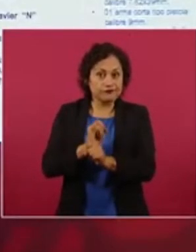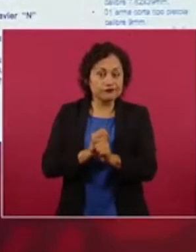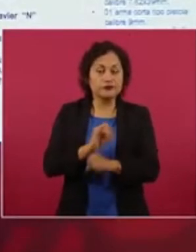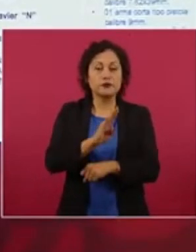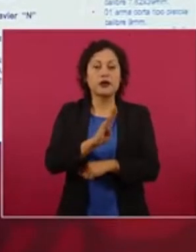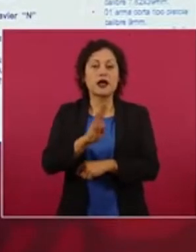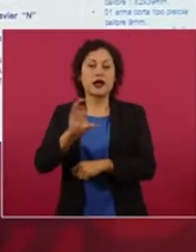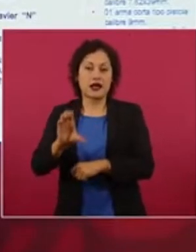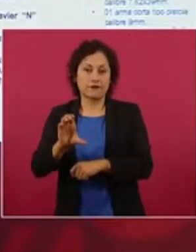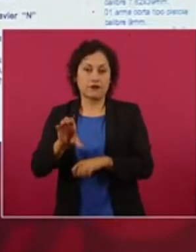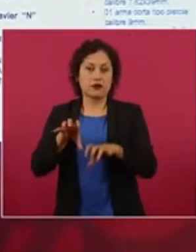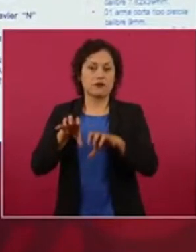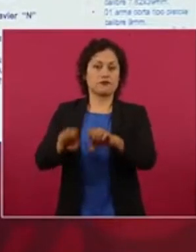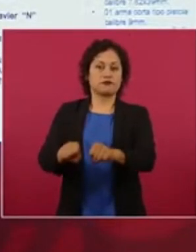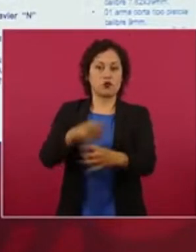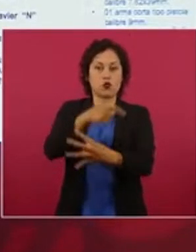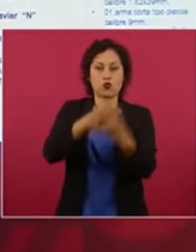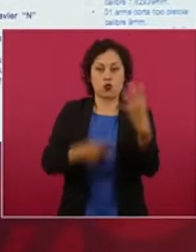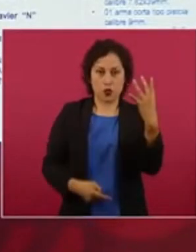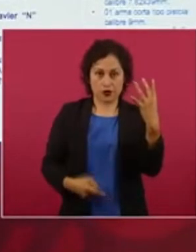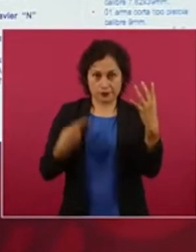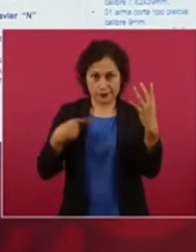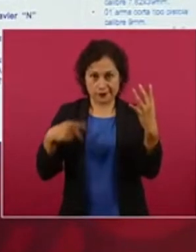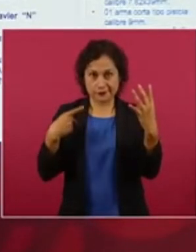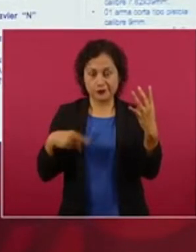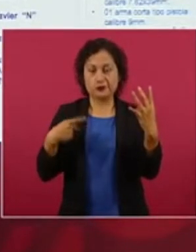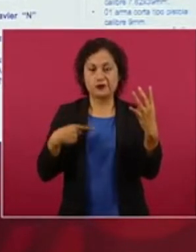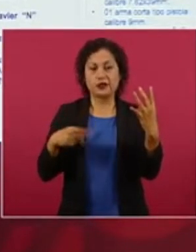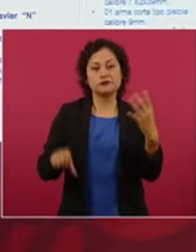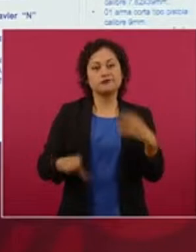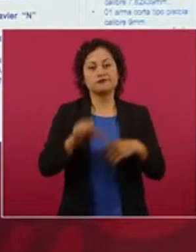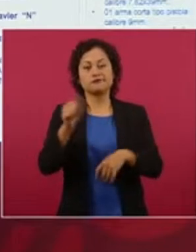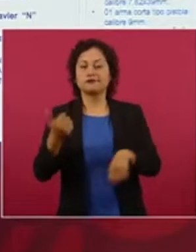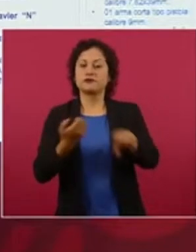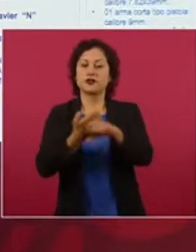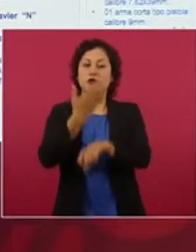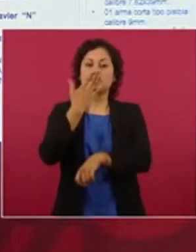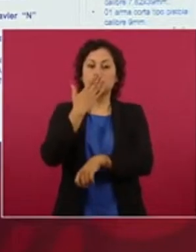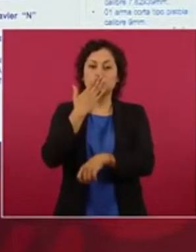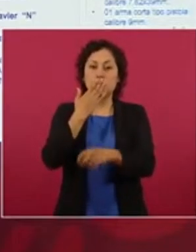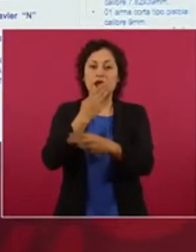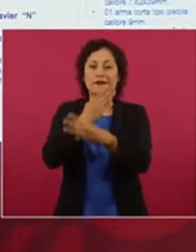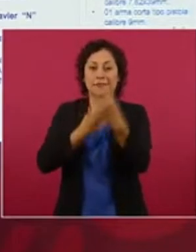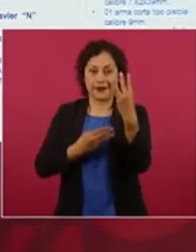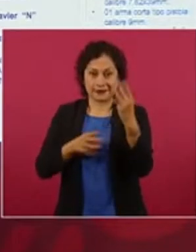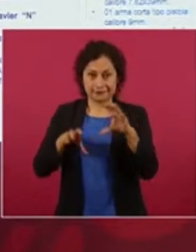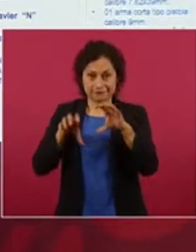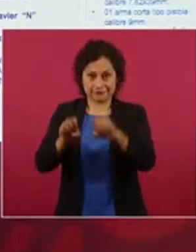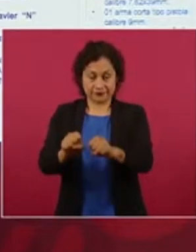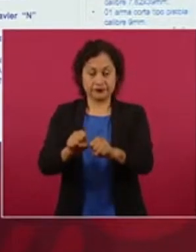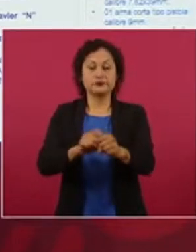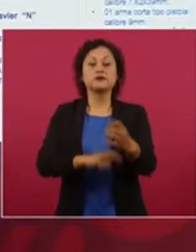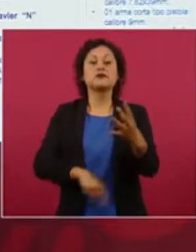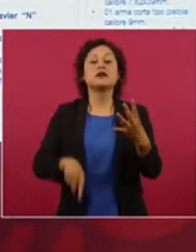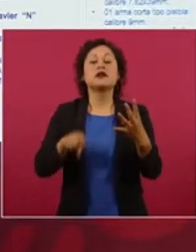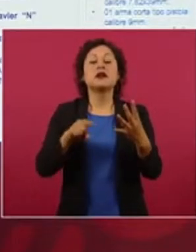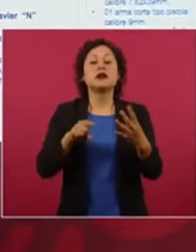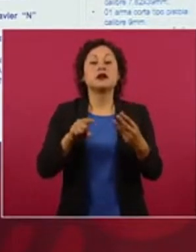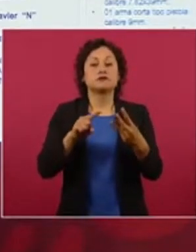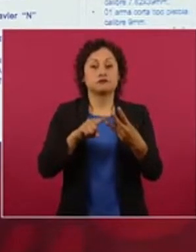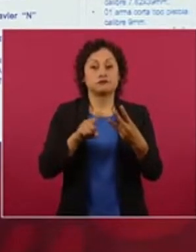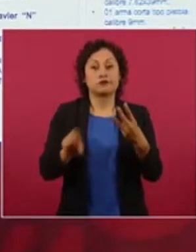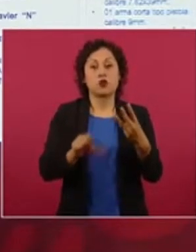personas y en Sonora otros tres y uno de ellos fue abatido durante el